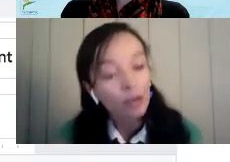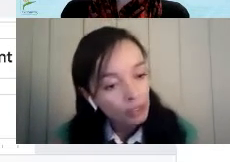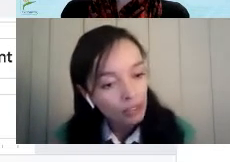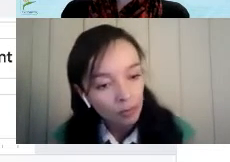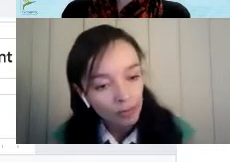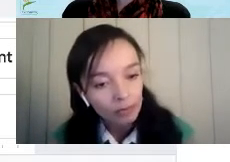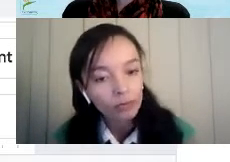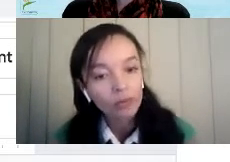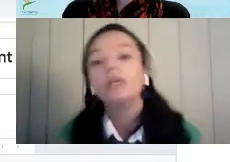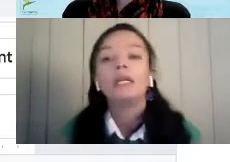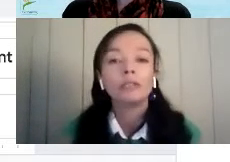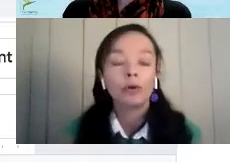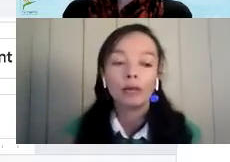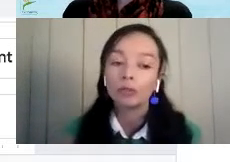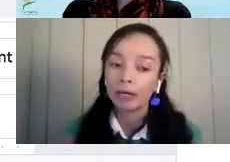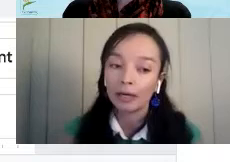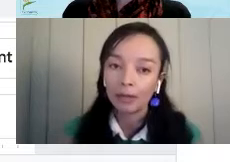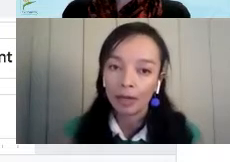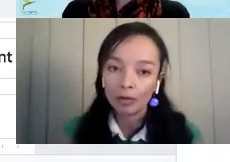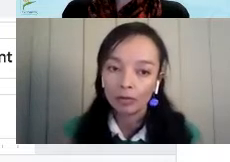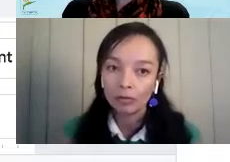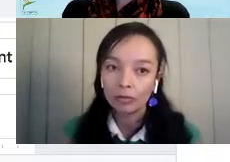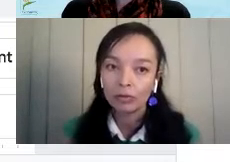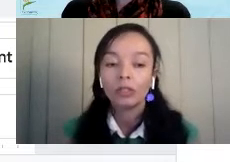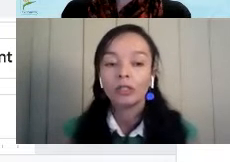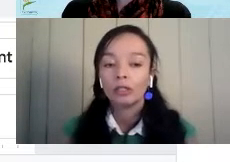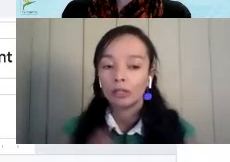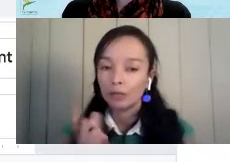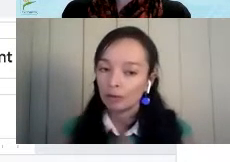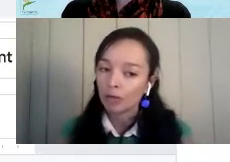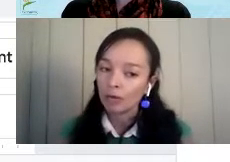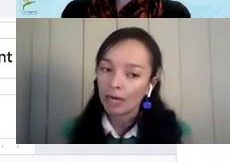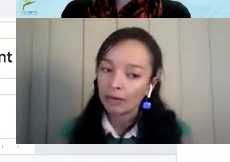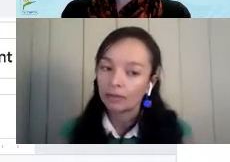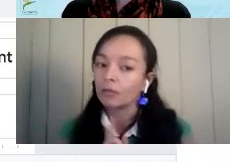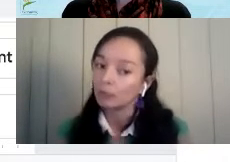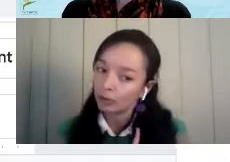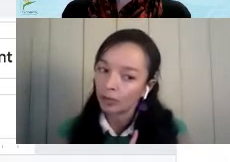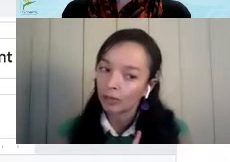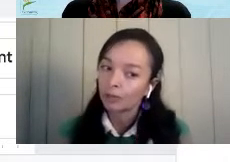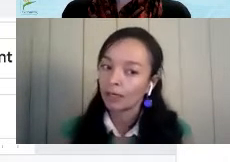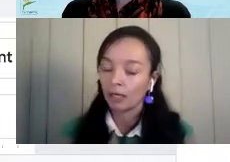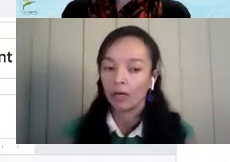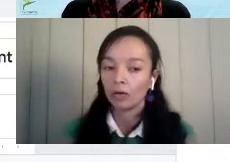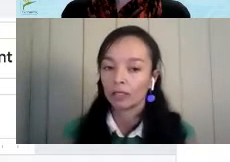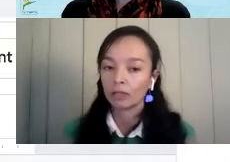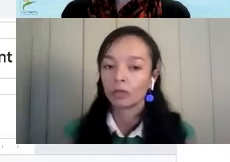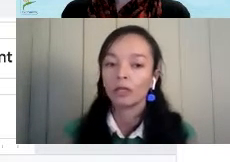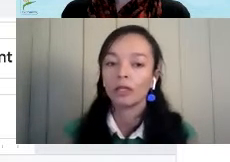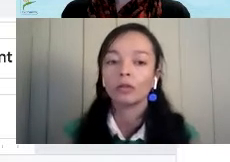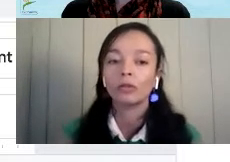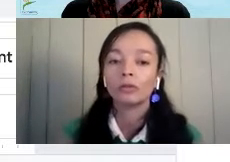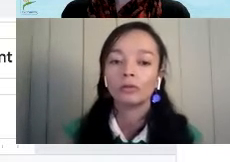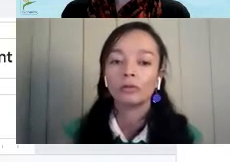Acá vamos a hacer lo mismo. Les voy a mostrar el video. Y vamos a hablar. Y se los muestro otra vez para que vean lo que está